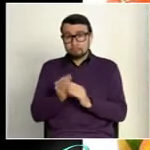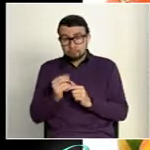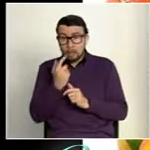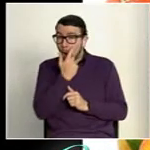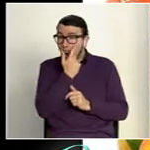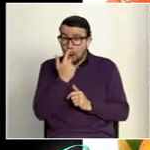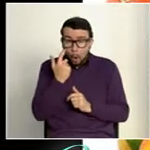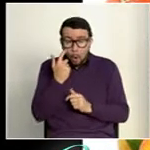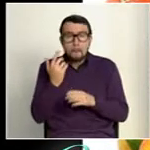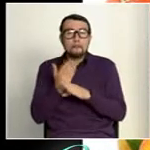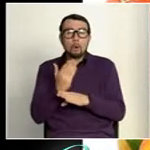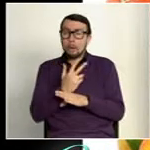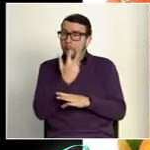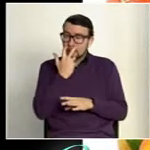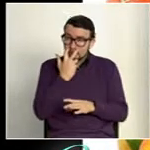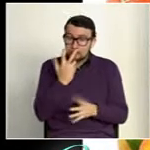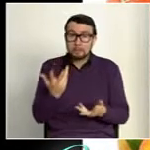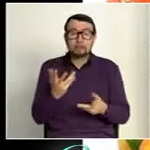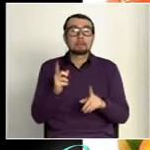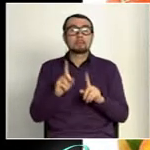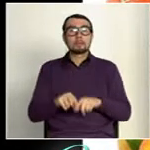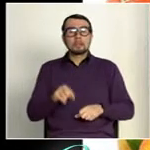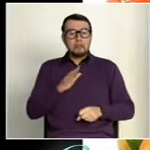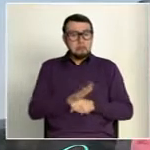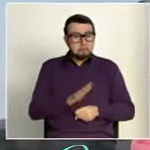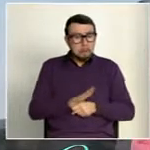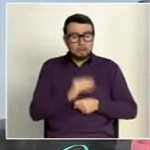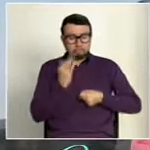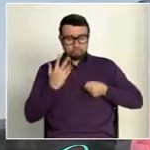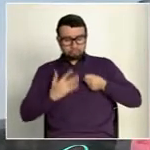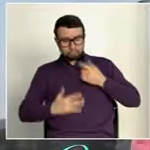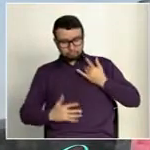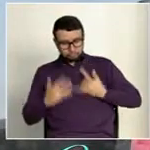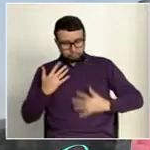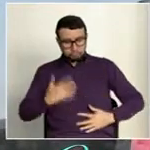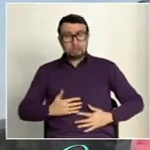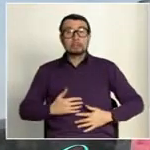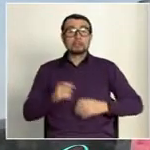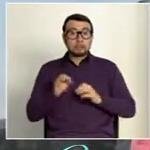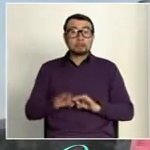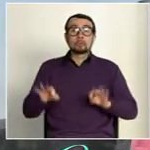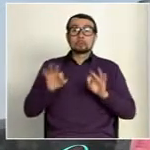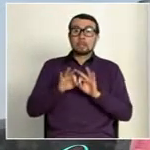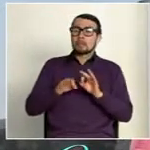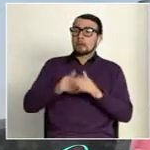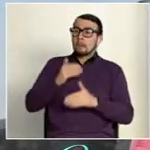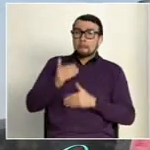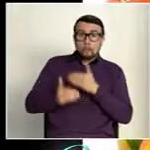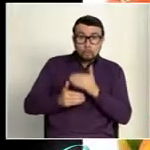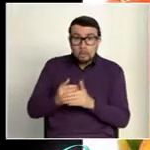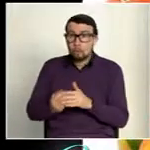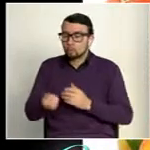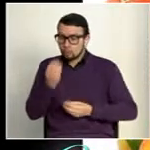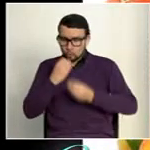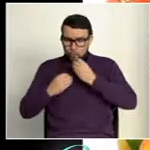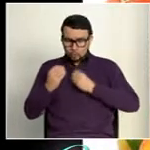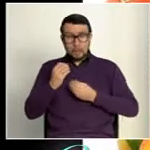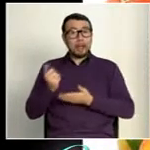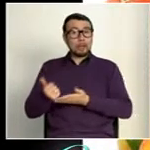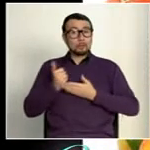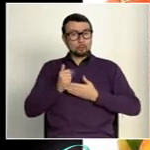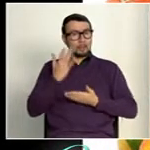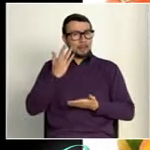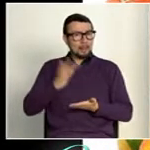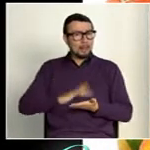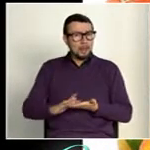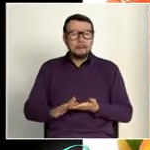retinopatía diabética, produce taponamiento de venas y arterias. Y es muy importante ese proceso de nutricional. También en la